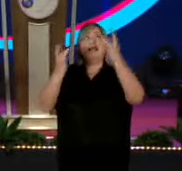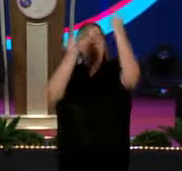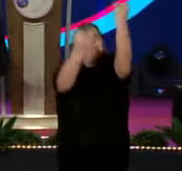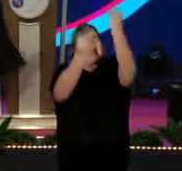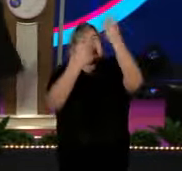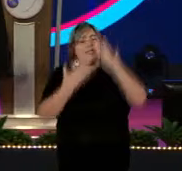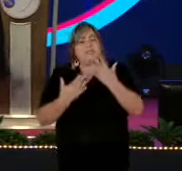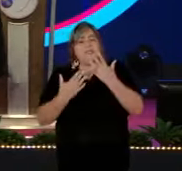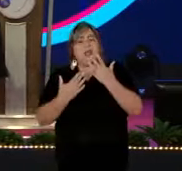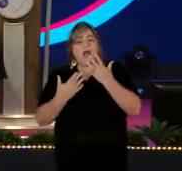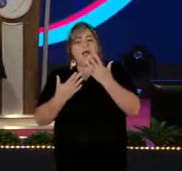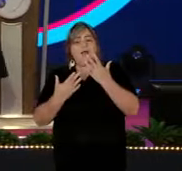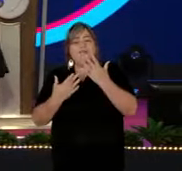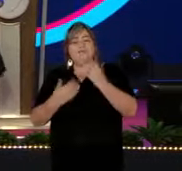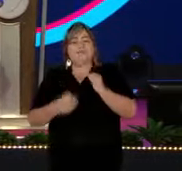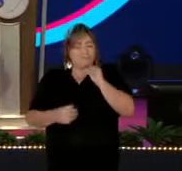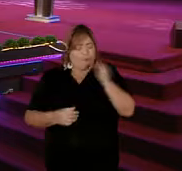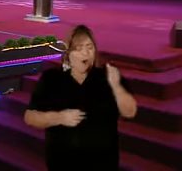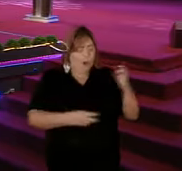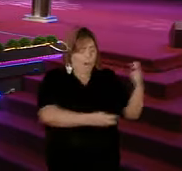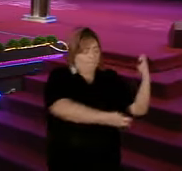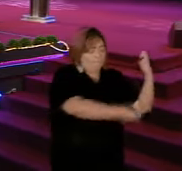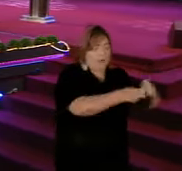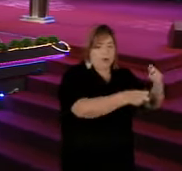bendición. ¡Aleluya!